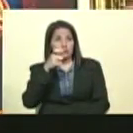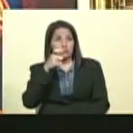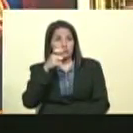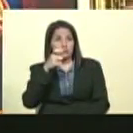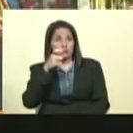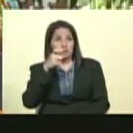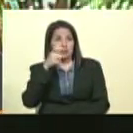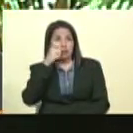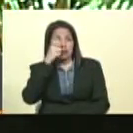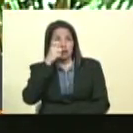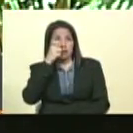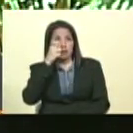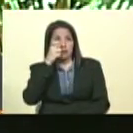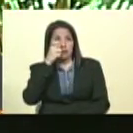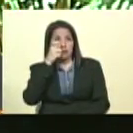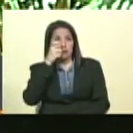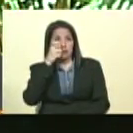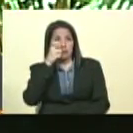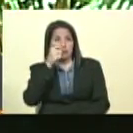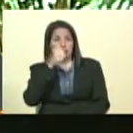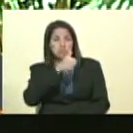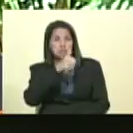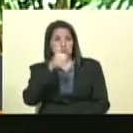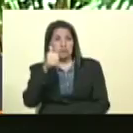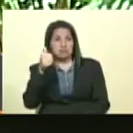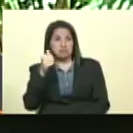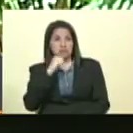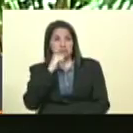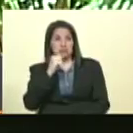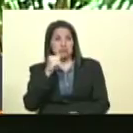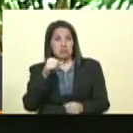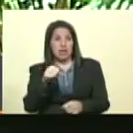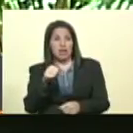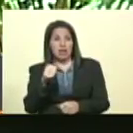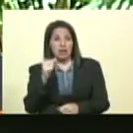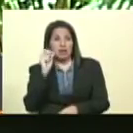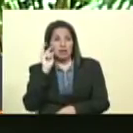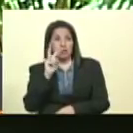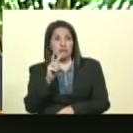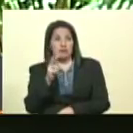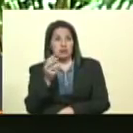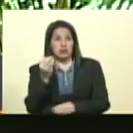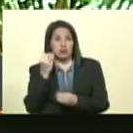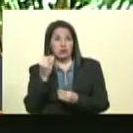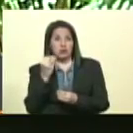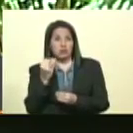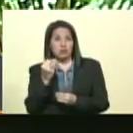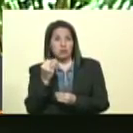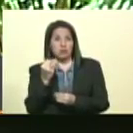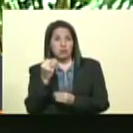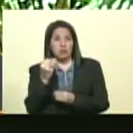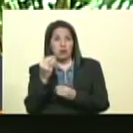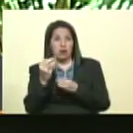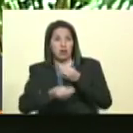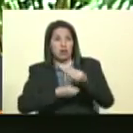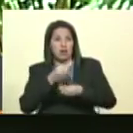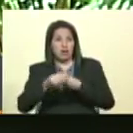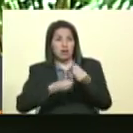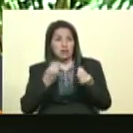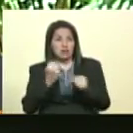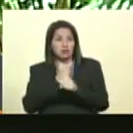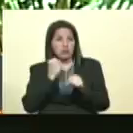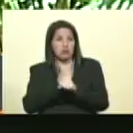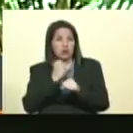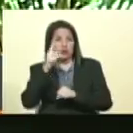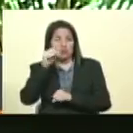un vigilante de que esas malas prácticas no se repitan, perjudicando a los trabajadores, a las trabajadoras, pero también